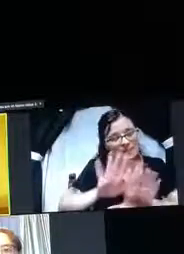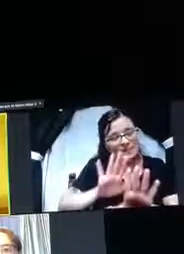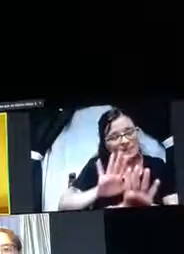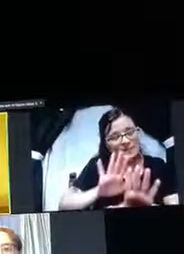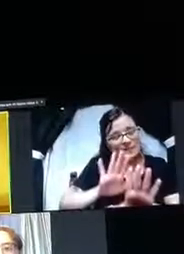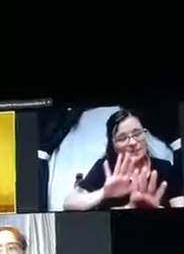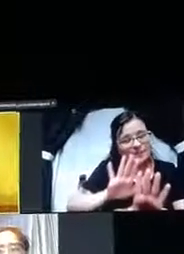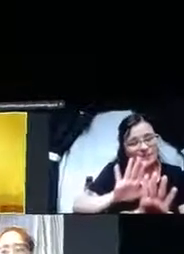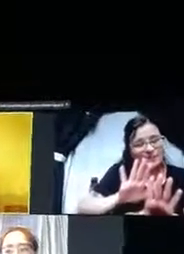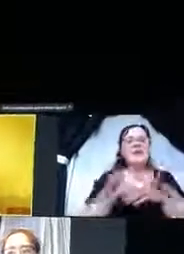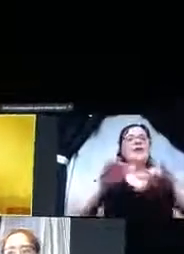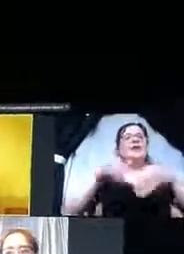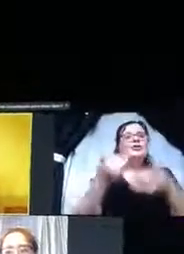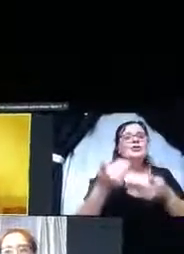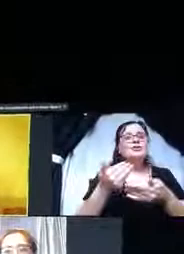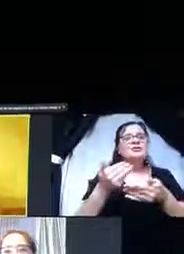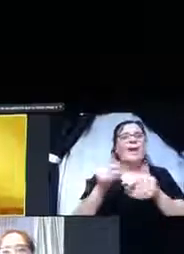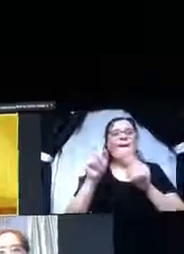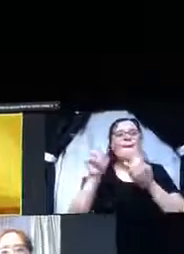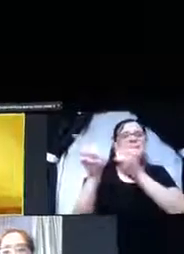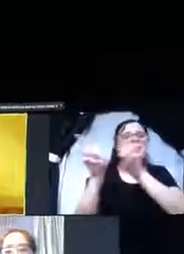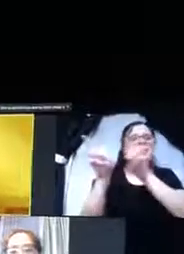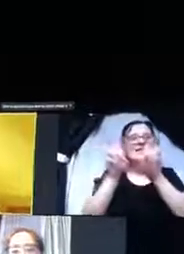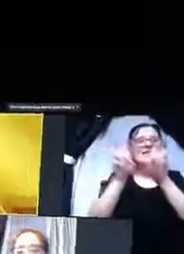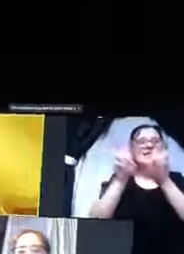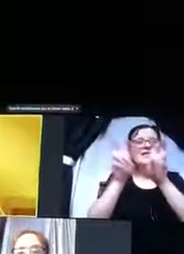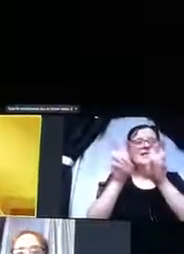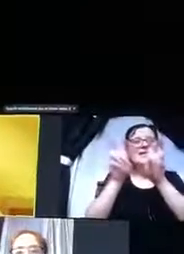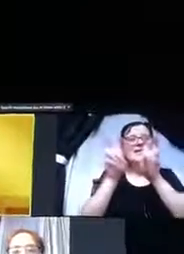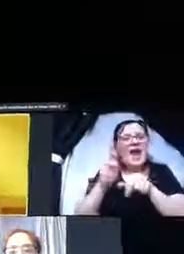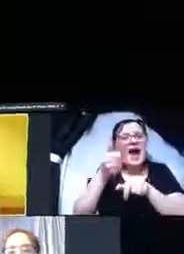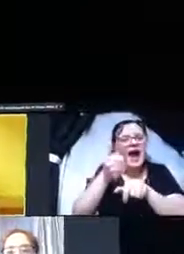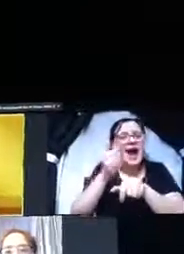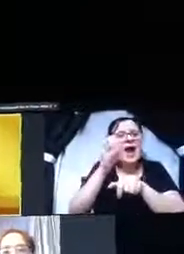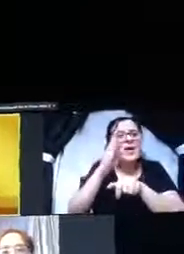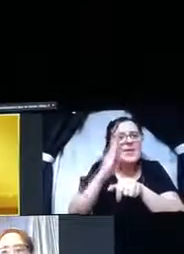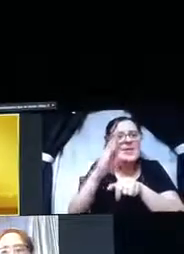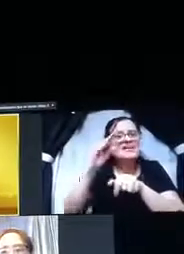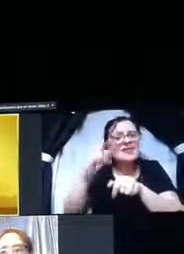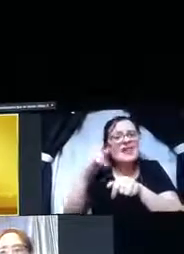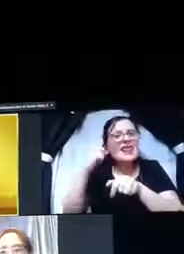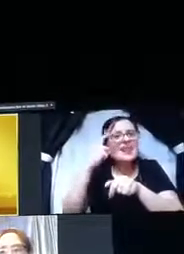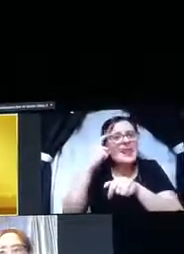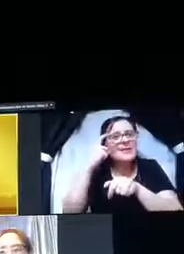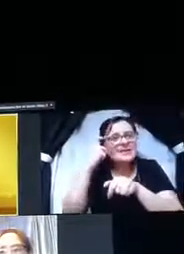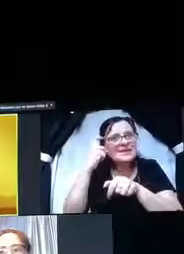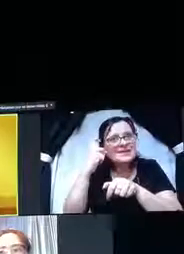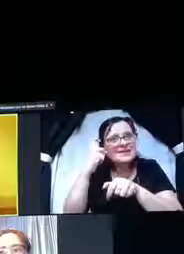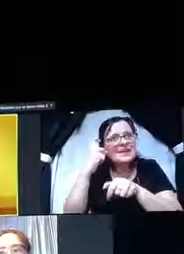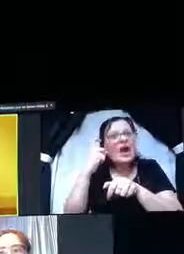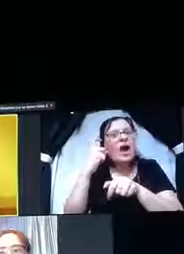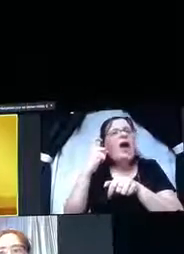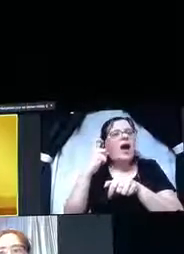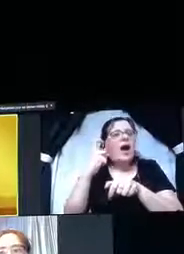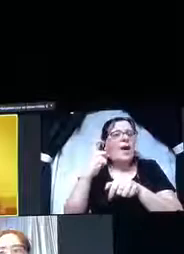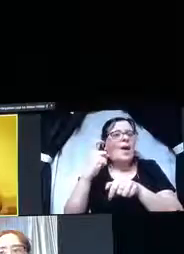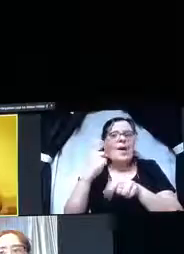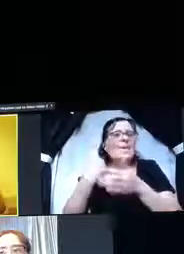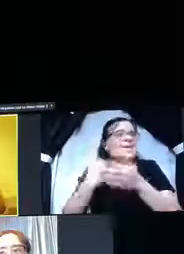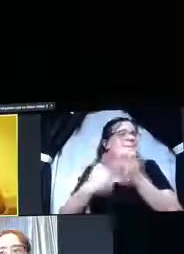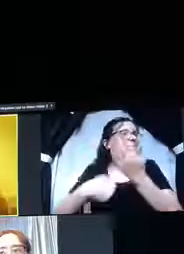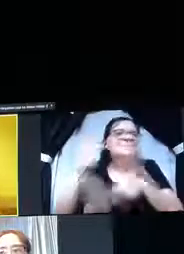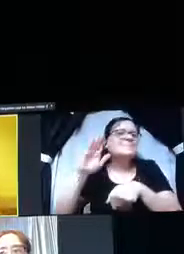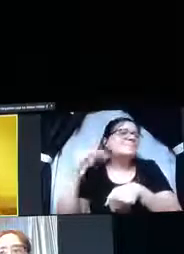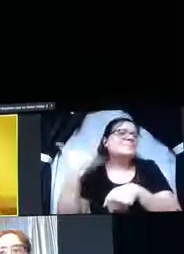cuestiones que tenían que ver con la alfabetización, ¿sí?, se iban viendo aceleradas porque el tema de la